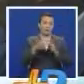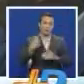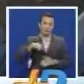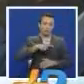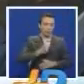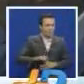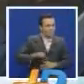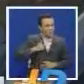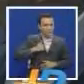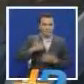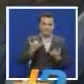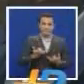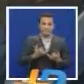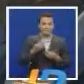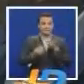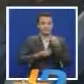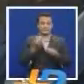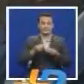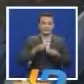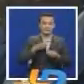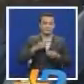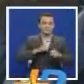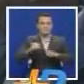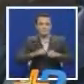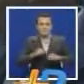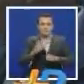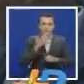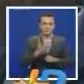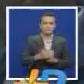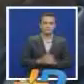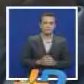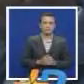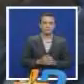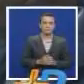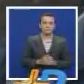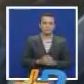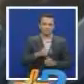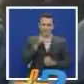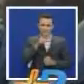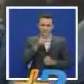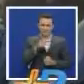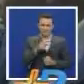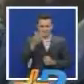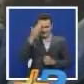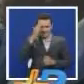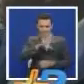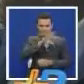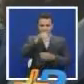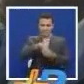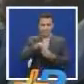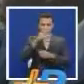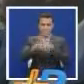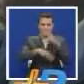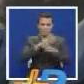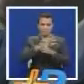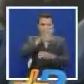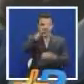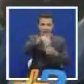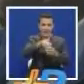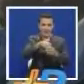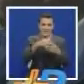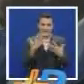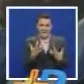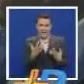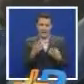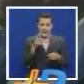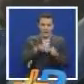y tratar de hacer lo que nosotros siempre tratamos de hacer. ¿En lo personal busco un cupo para el mundial? Sí, lógico como todos. Tener